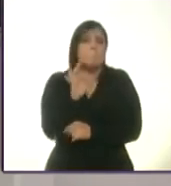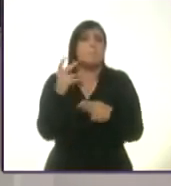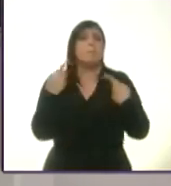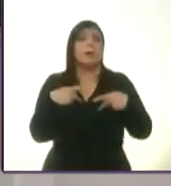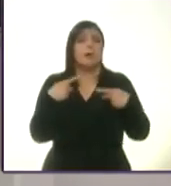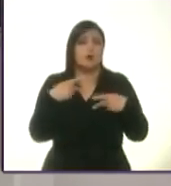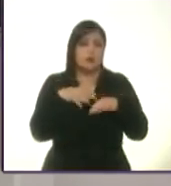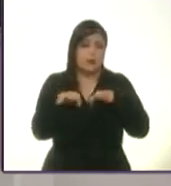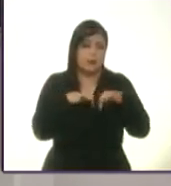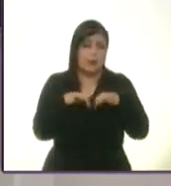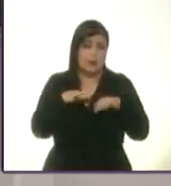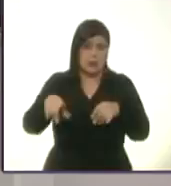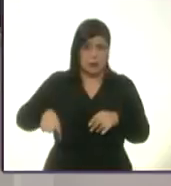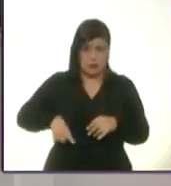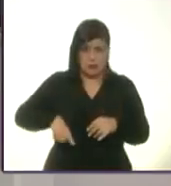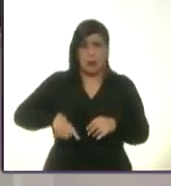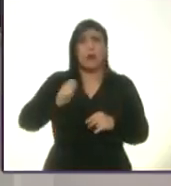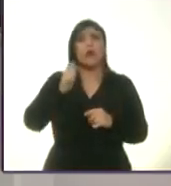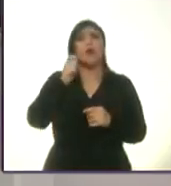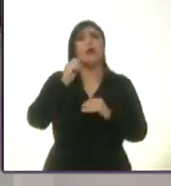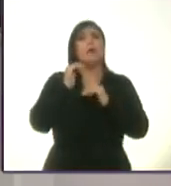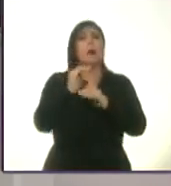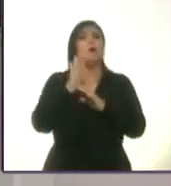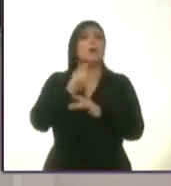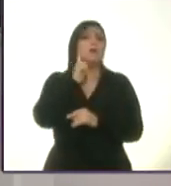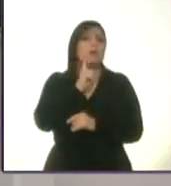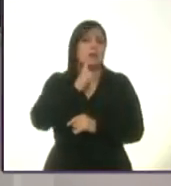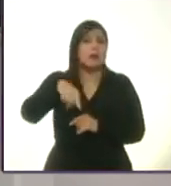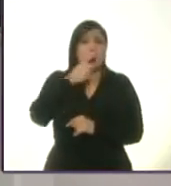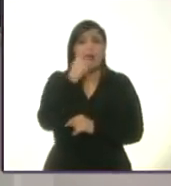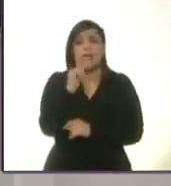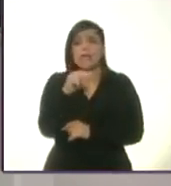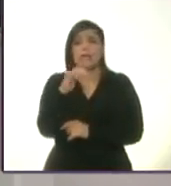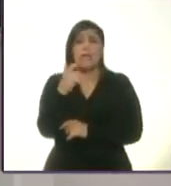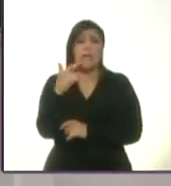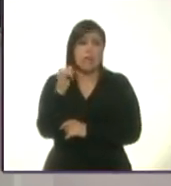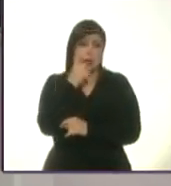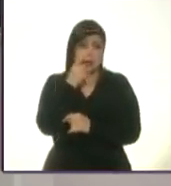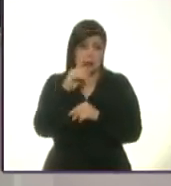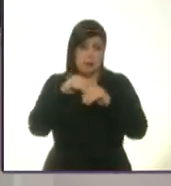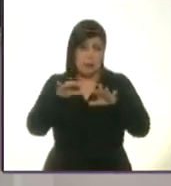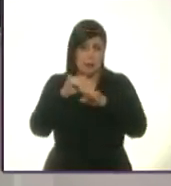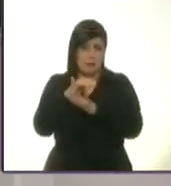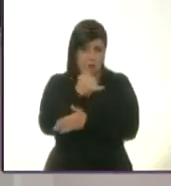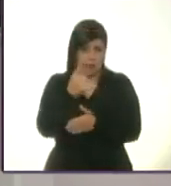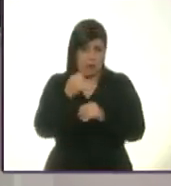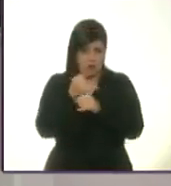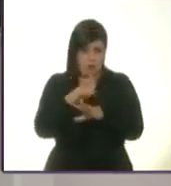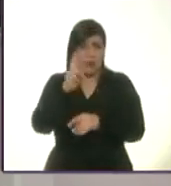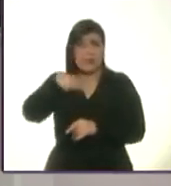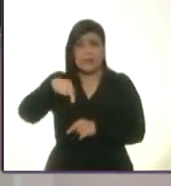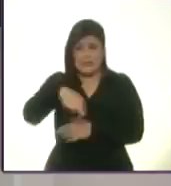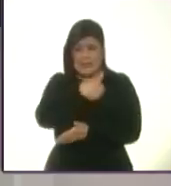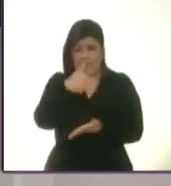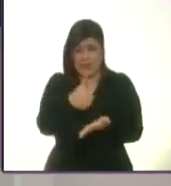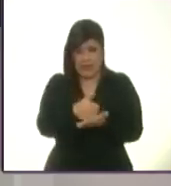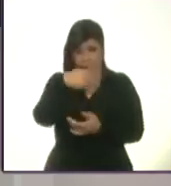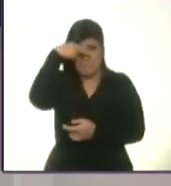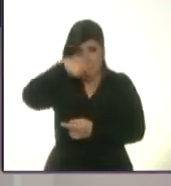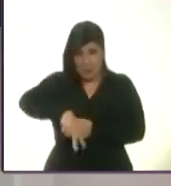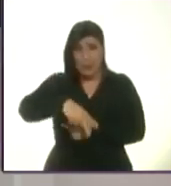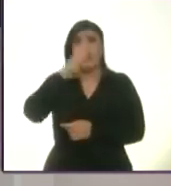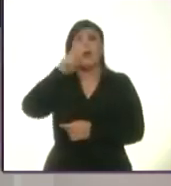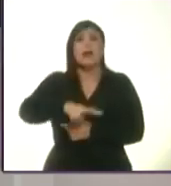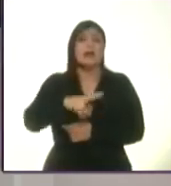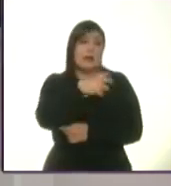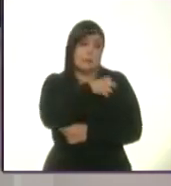públicos son mujeres esto de acuerdo a datos del inegi la capital del país para ejemplificar aún más es la